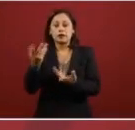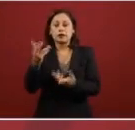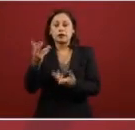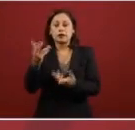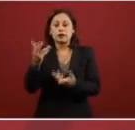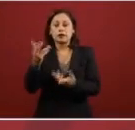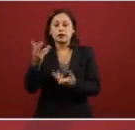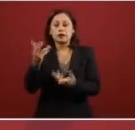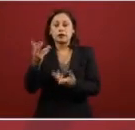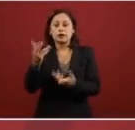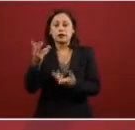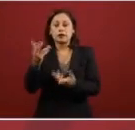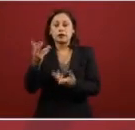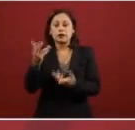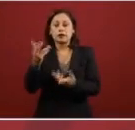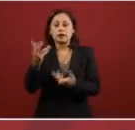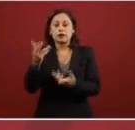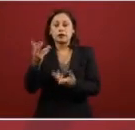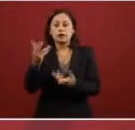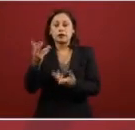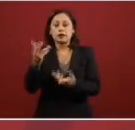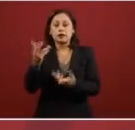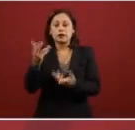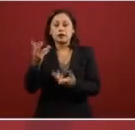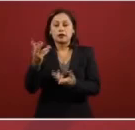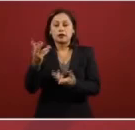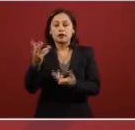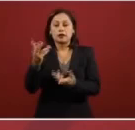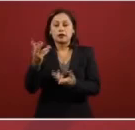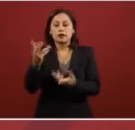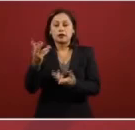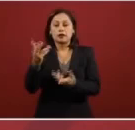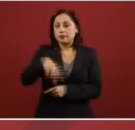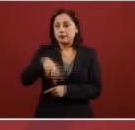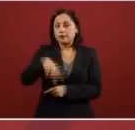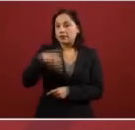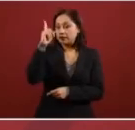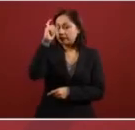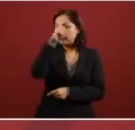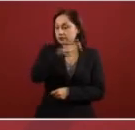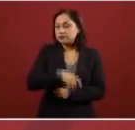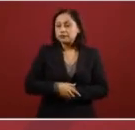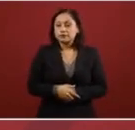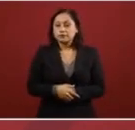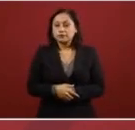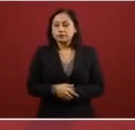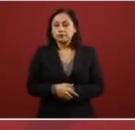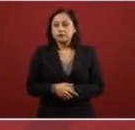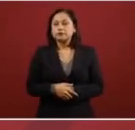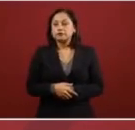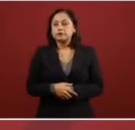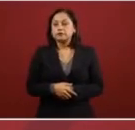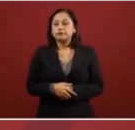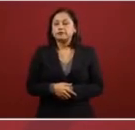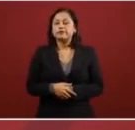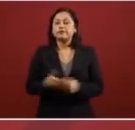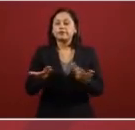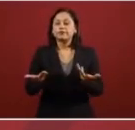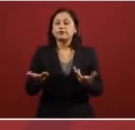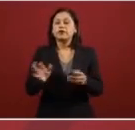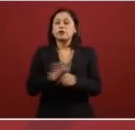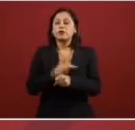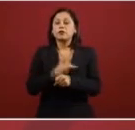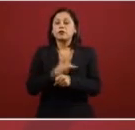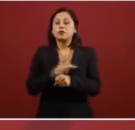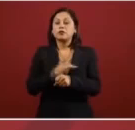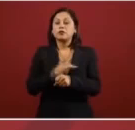problema. That corresponded, and you can imagine the problem. en virtud de que están en medio de un proceso político muy